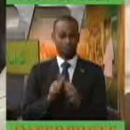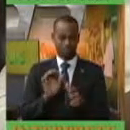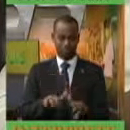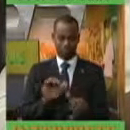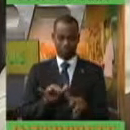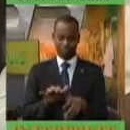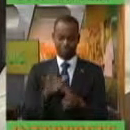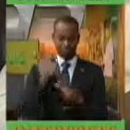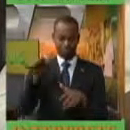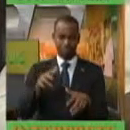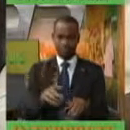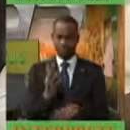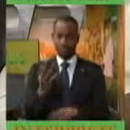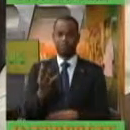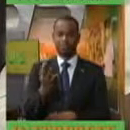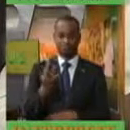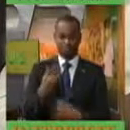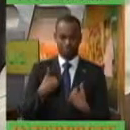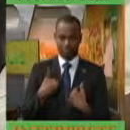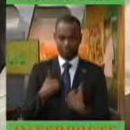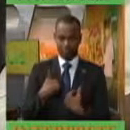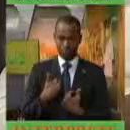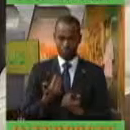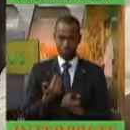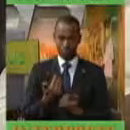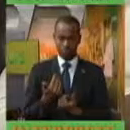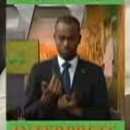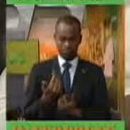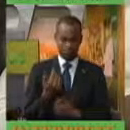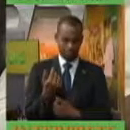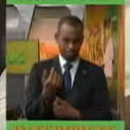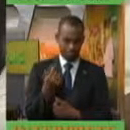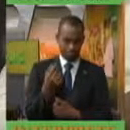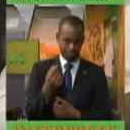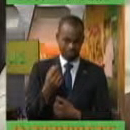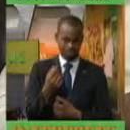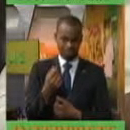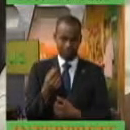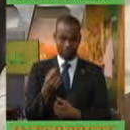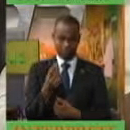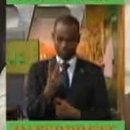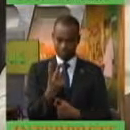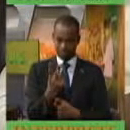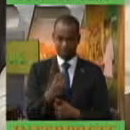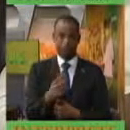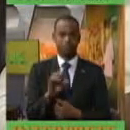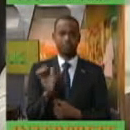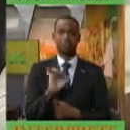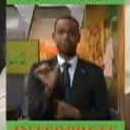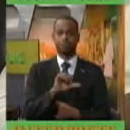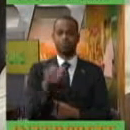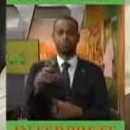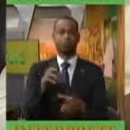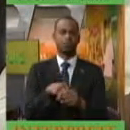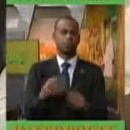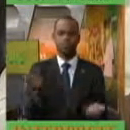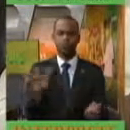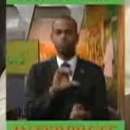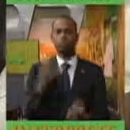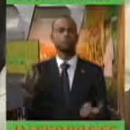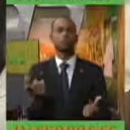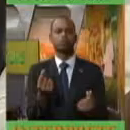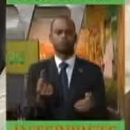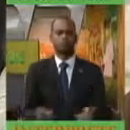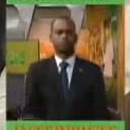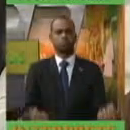adaptado y no solo limitado al baloncesto sobre silla de ruedas. Ahora mismo se está incursionando en levantamiento de